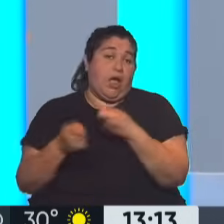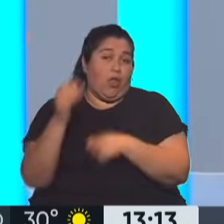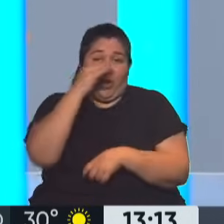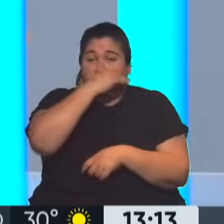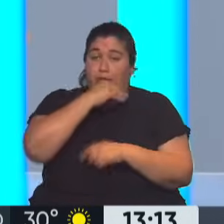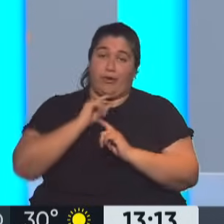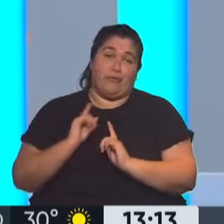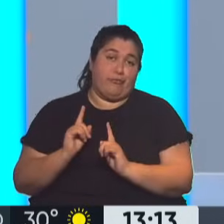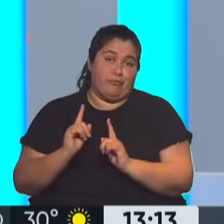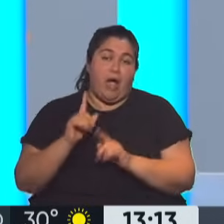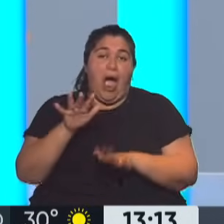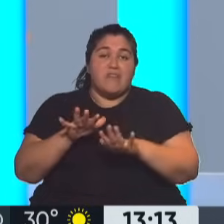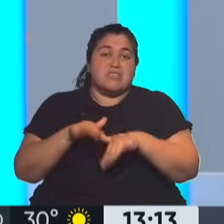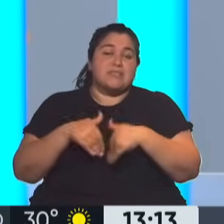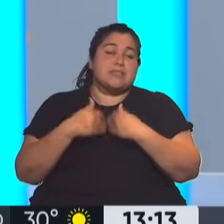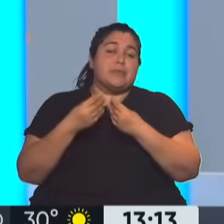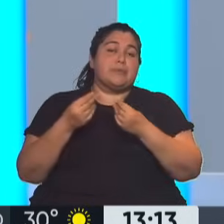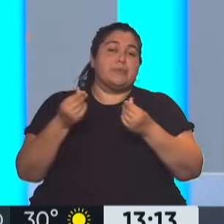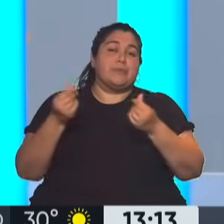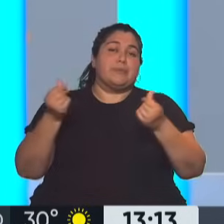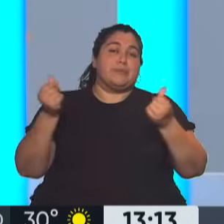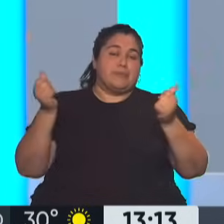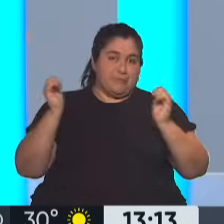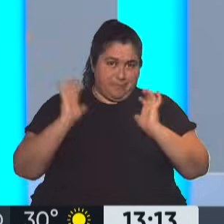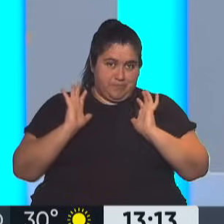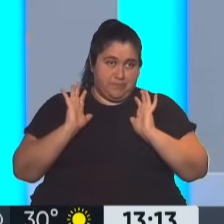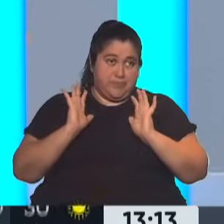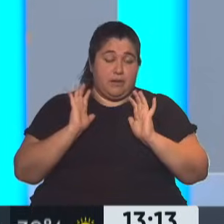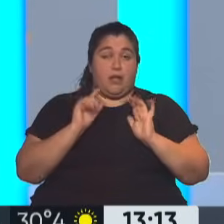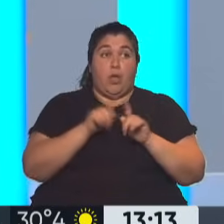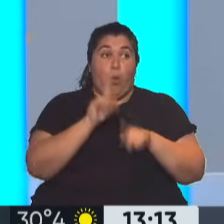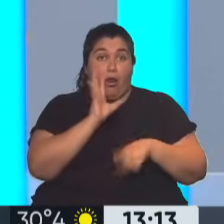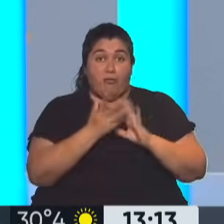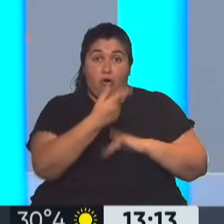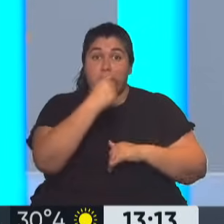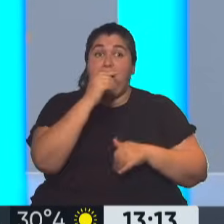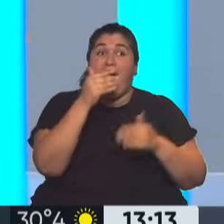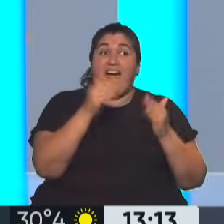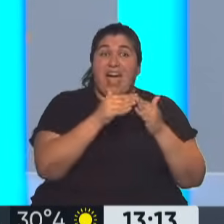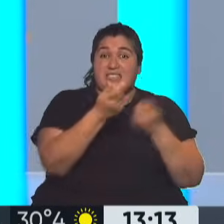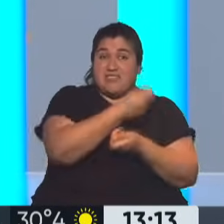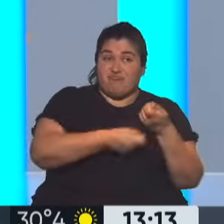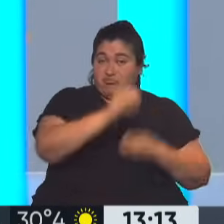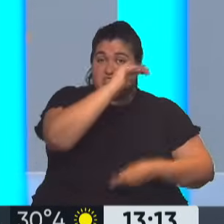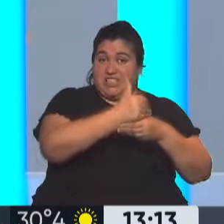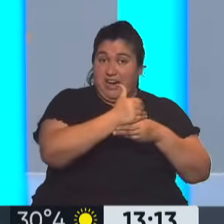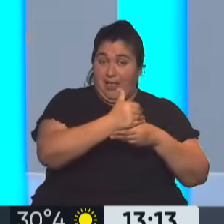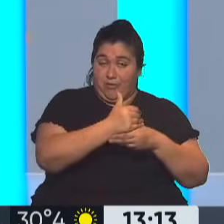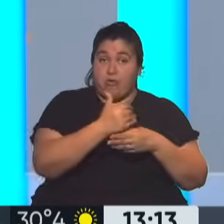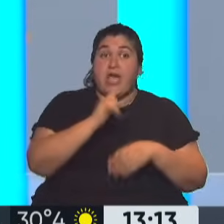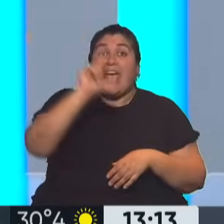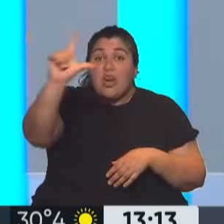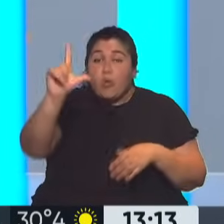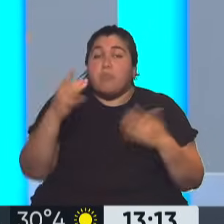días Como hizo esta esta casa de cambio y dejan para más adelante de las operaciones Así que es muy probable que el lunes